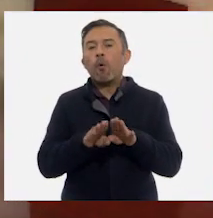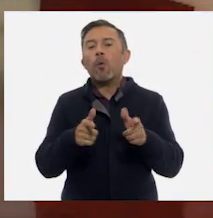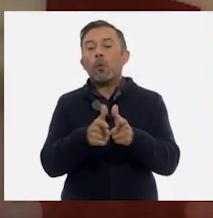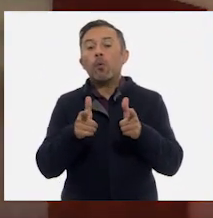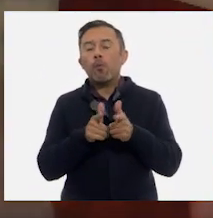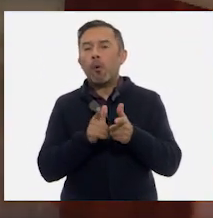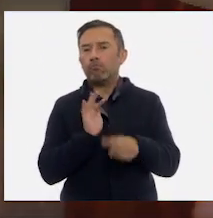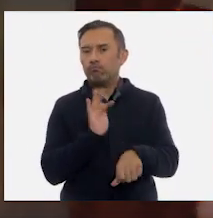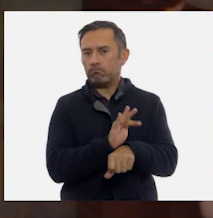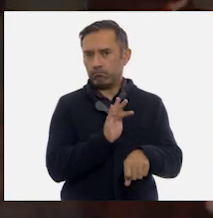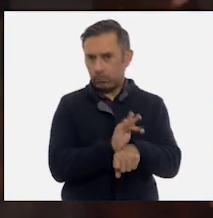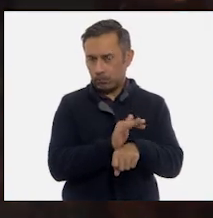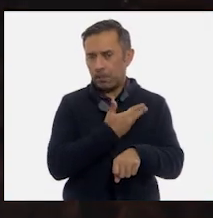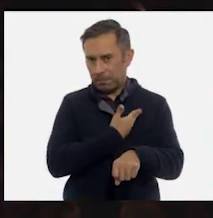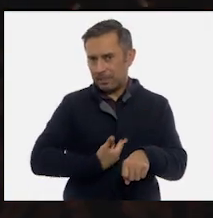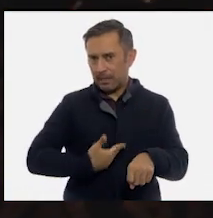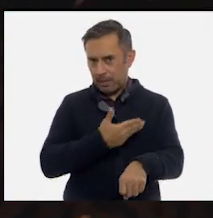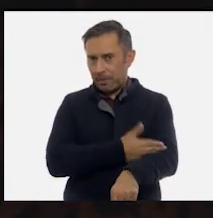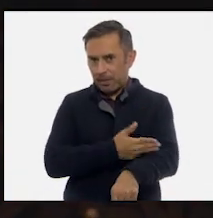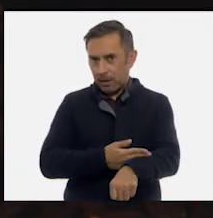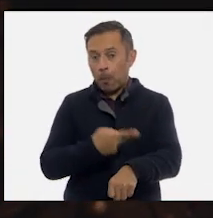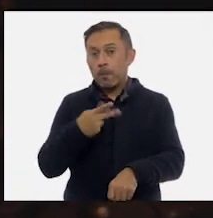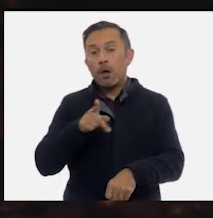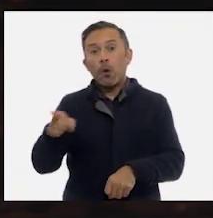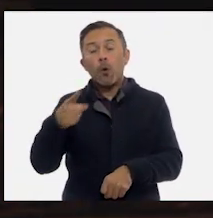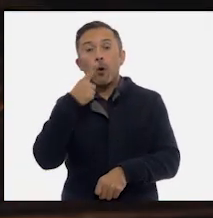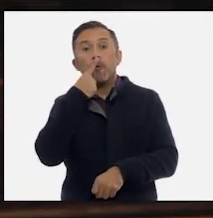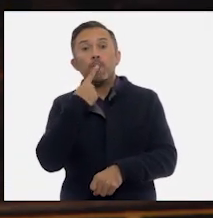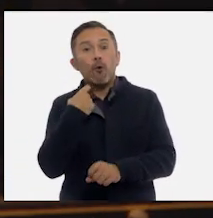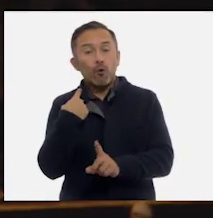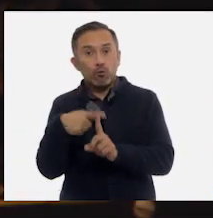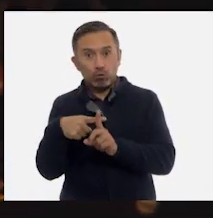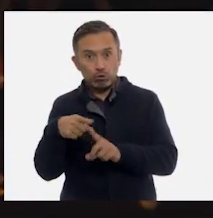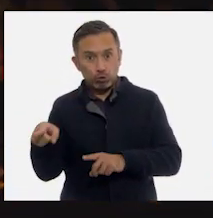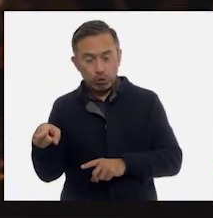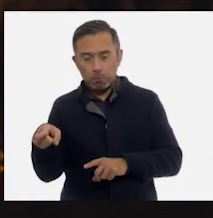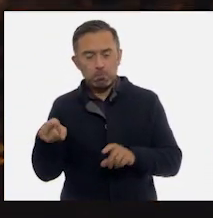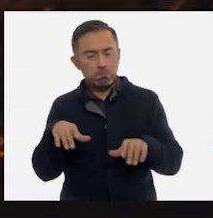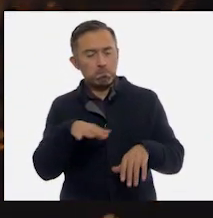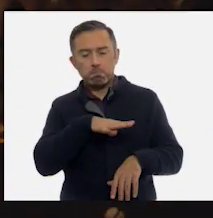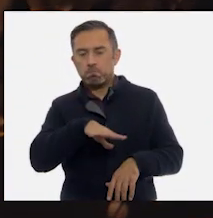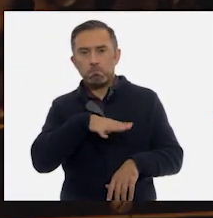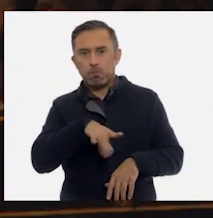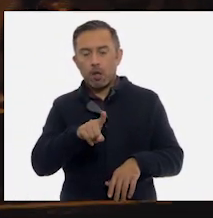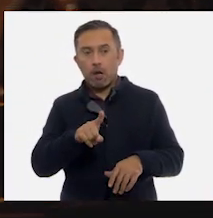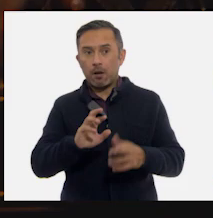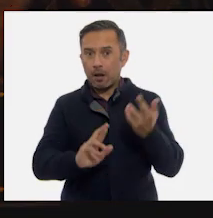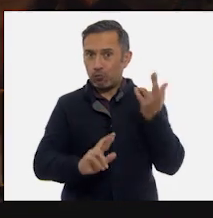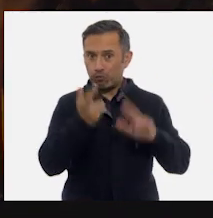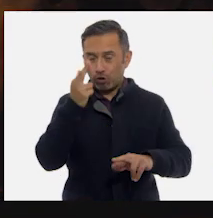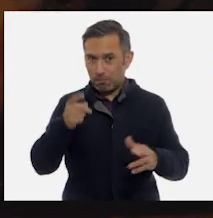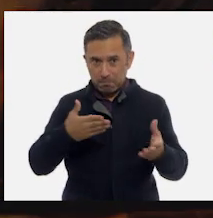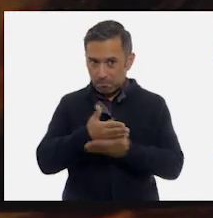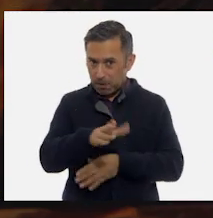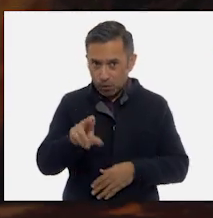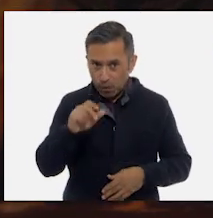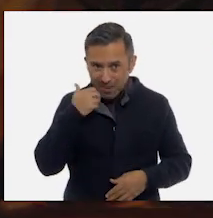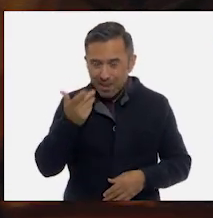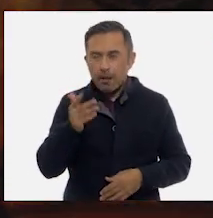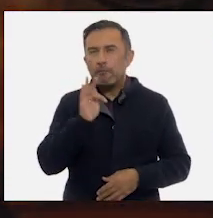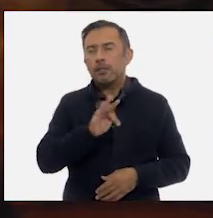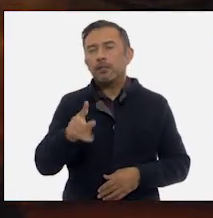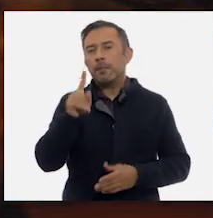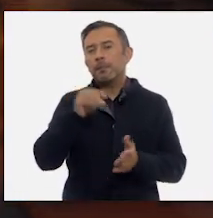que ante la negativa de la Cruz Roja de involucrarse en el movimiento revolucionario, estamos hablando de 1911,